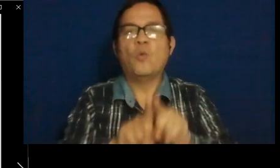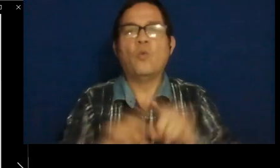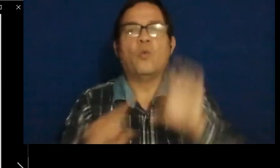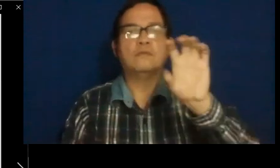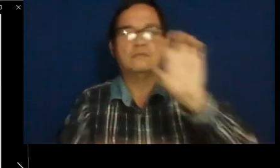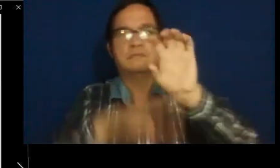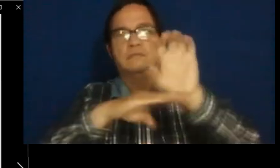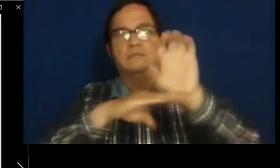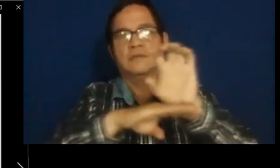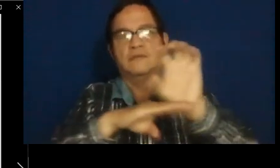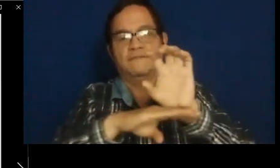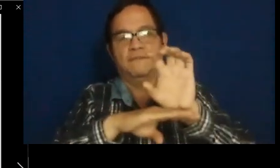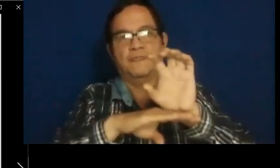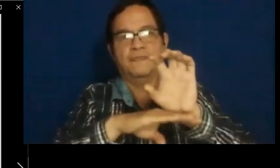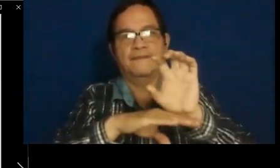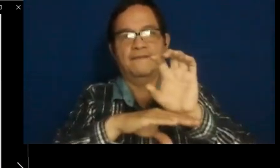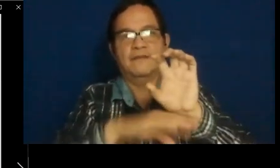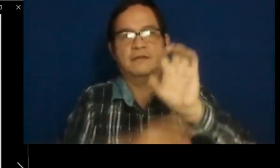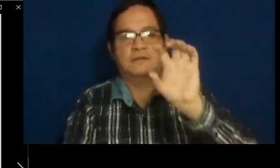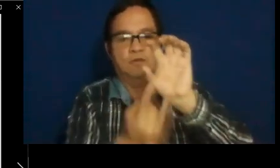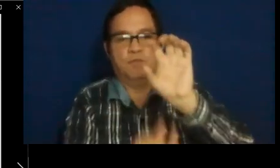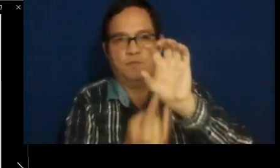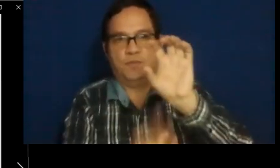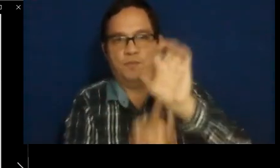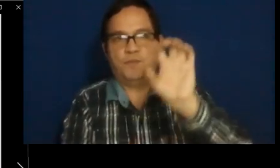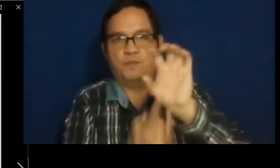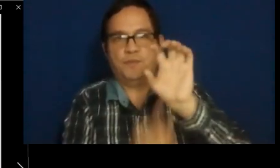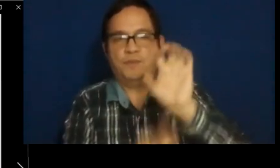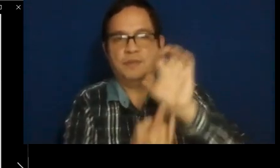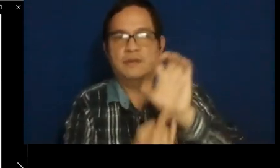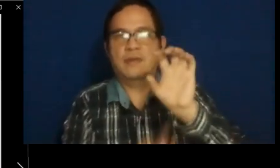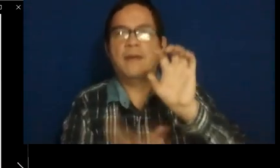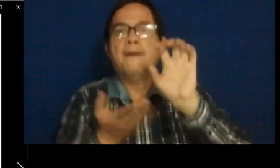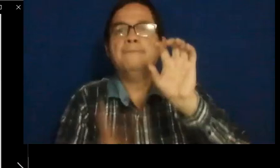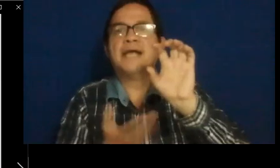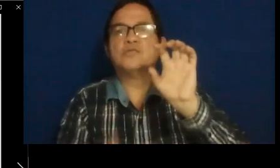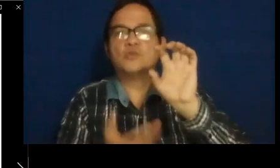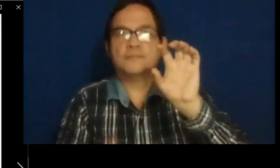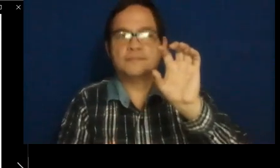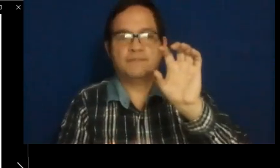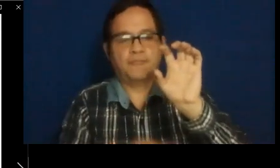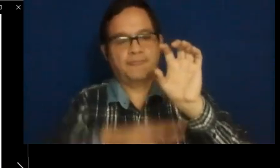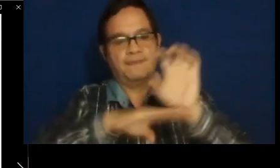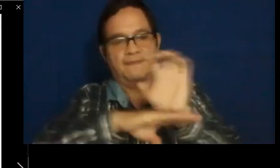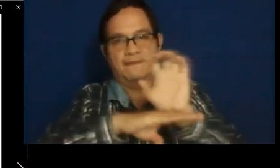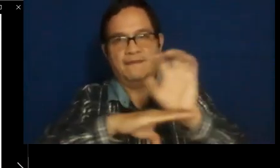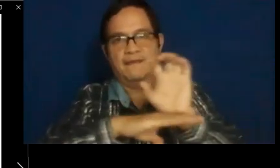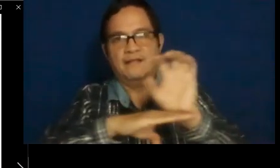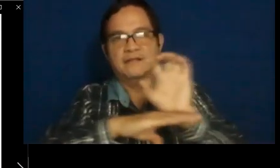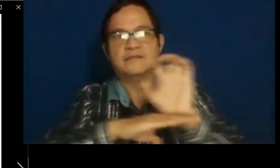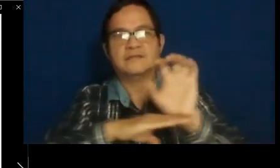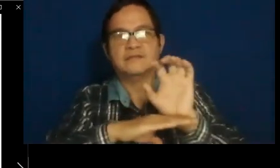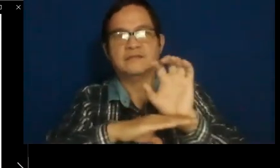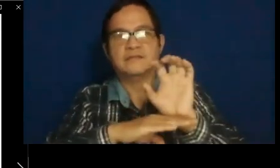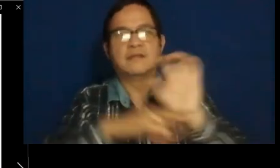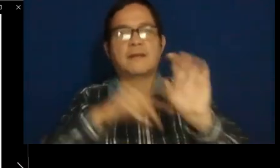una superficie y la masa está generando una fuerza hacia abajo que se llama peso, la superficie hace